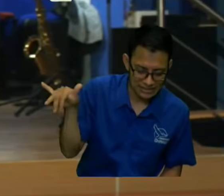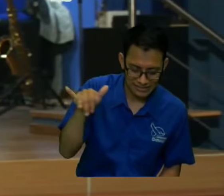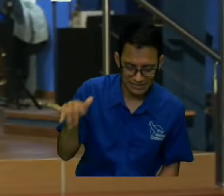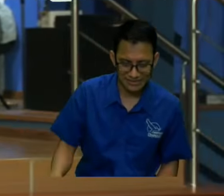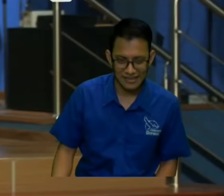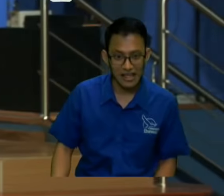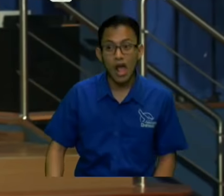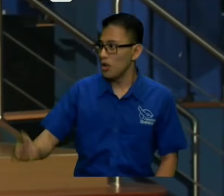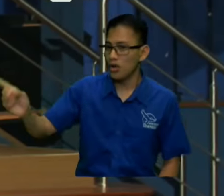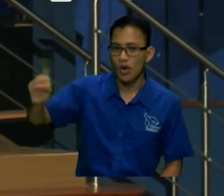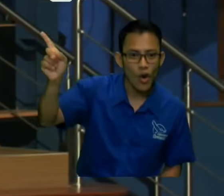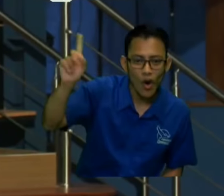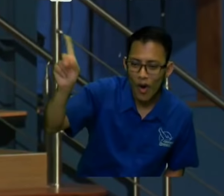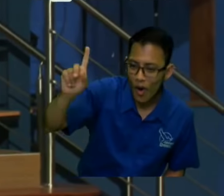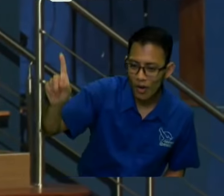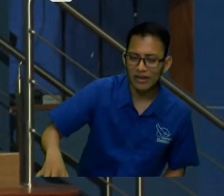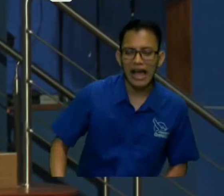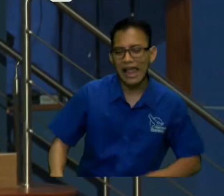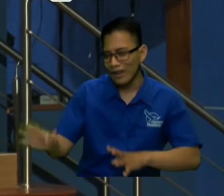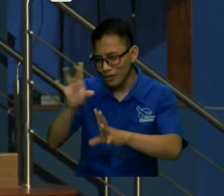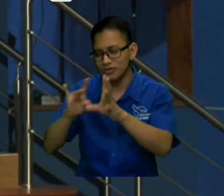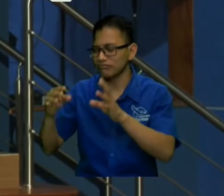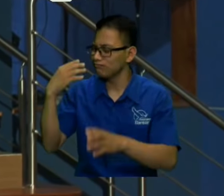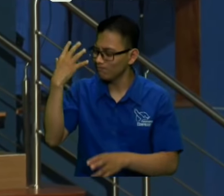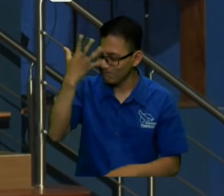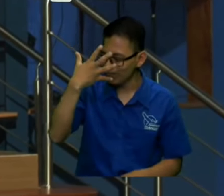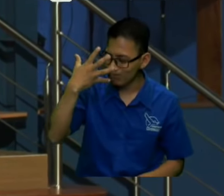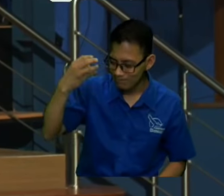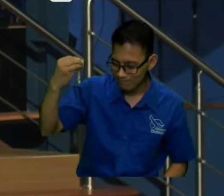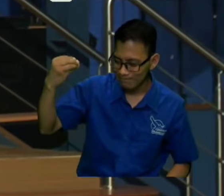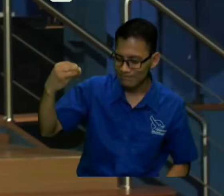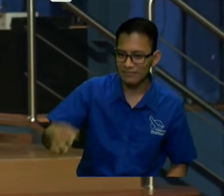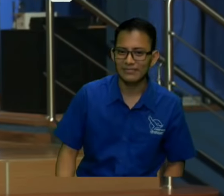Mamá, aunque sea usted, diga amén.